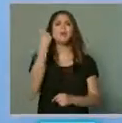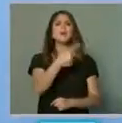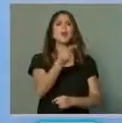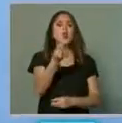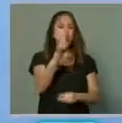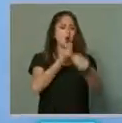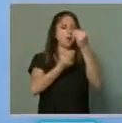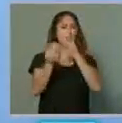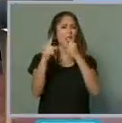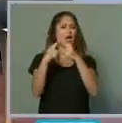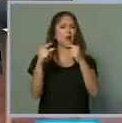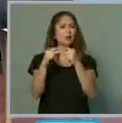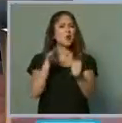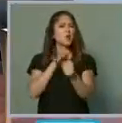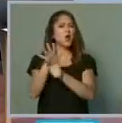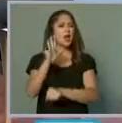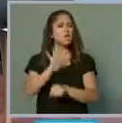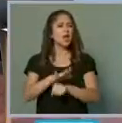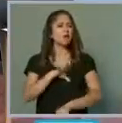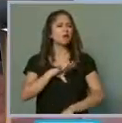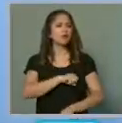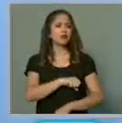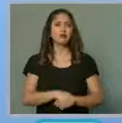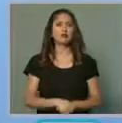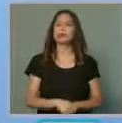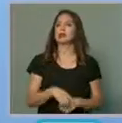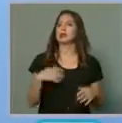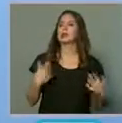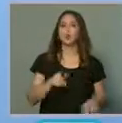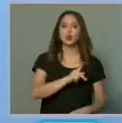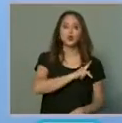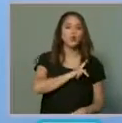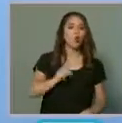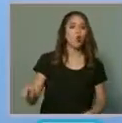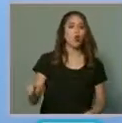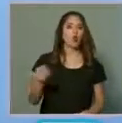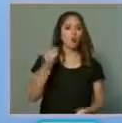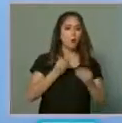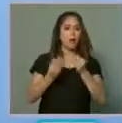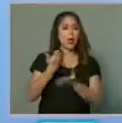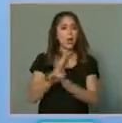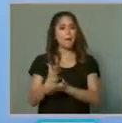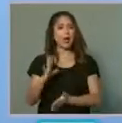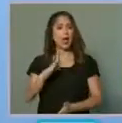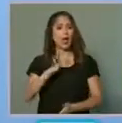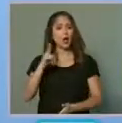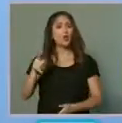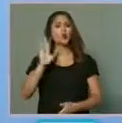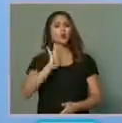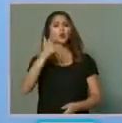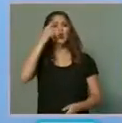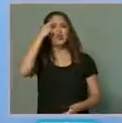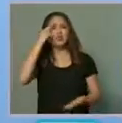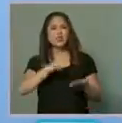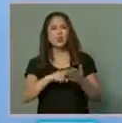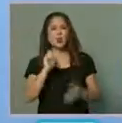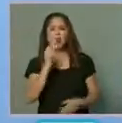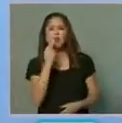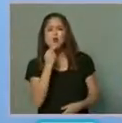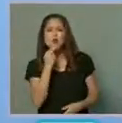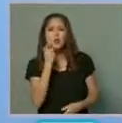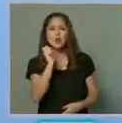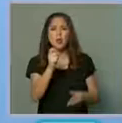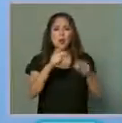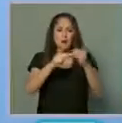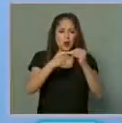Todo, La todo. verdad es que sí, o sea, Sí. todo lo que Hasta- tenga arroz. Bueno, y tienen como unos dulces que son, o bueno, no me acuerdo si es dulce salado, es como un frijol